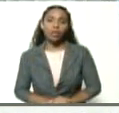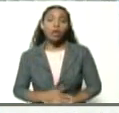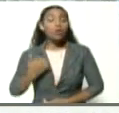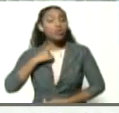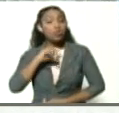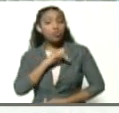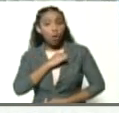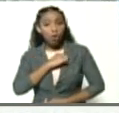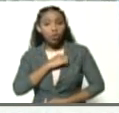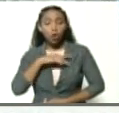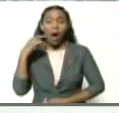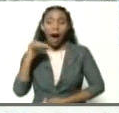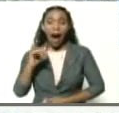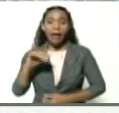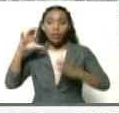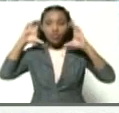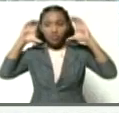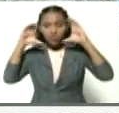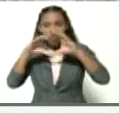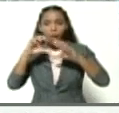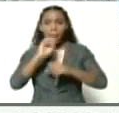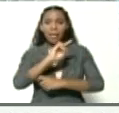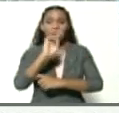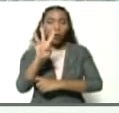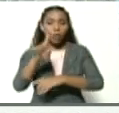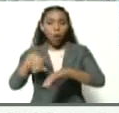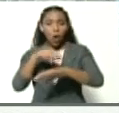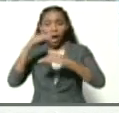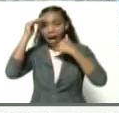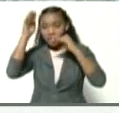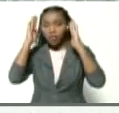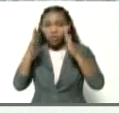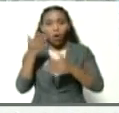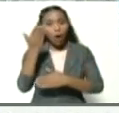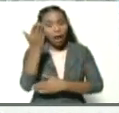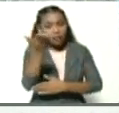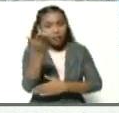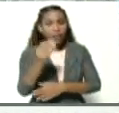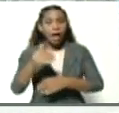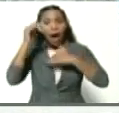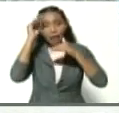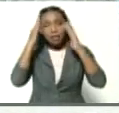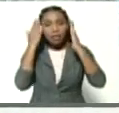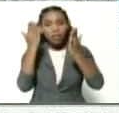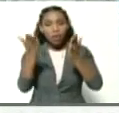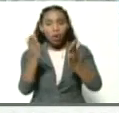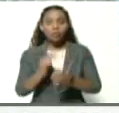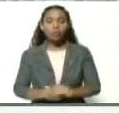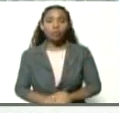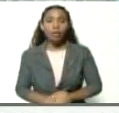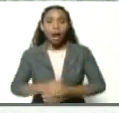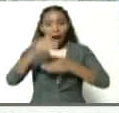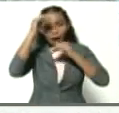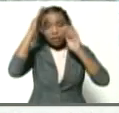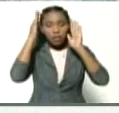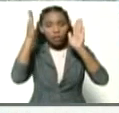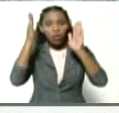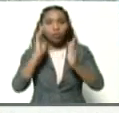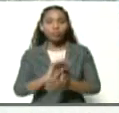Nosotros estamos, mira, dedicados 24 horas del día a atenderte, compatriota, a atenderlos, a